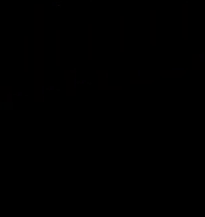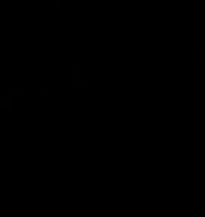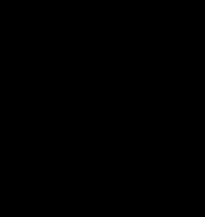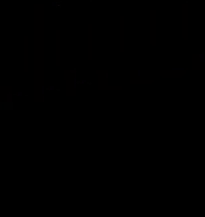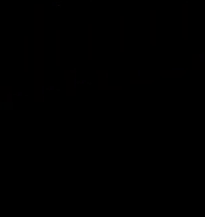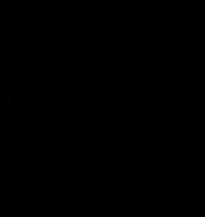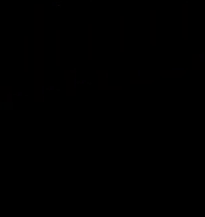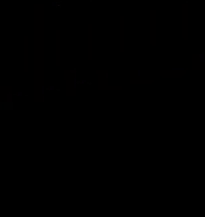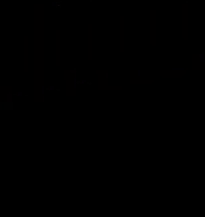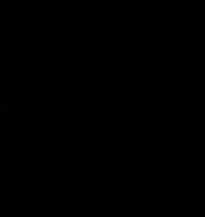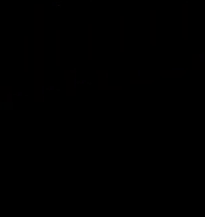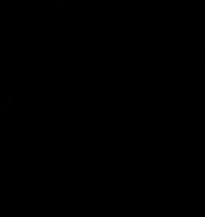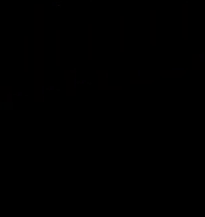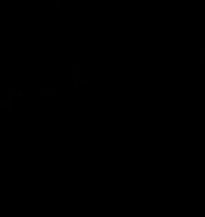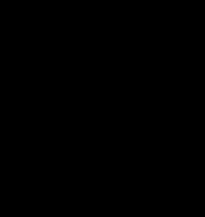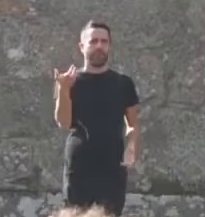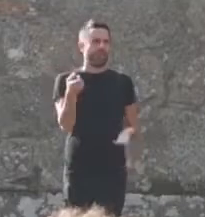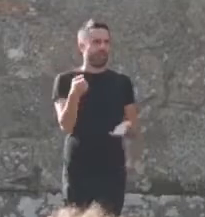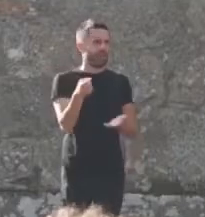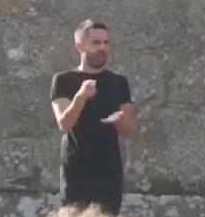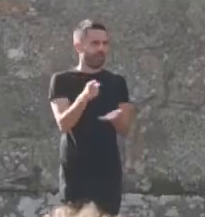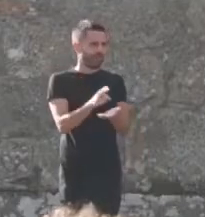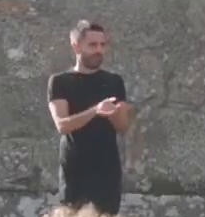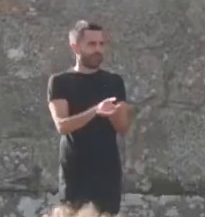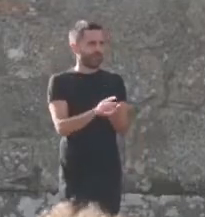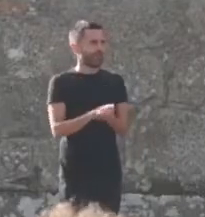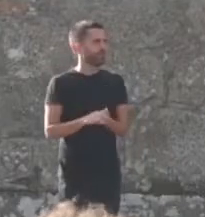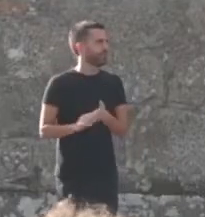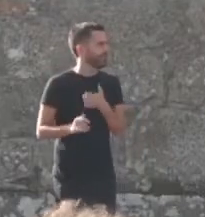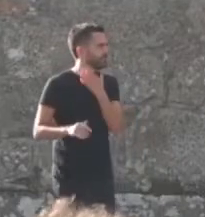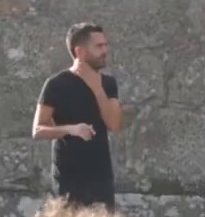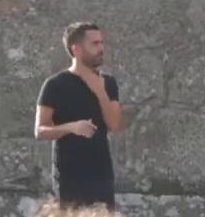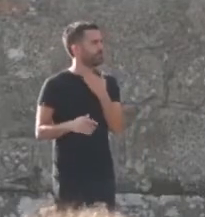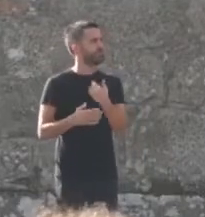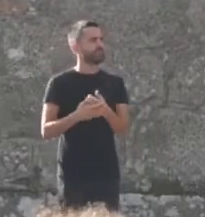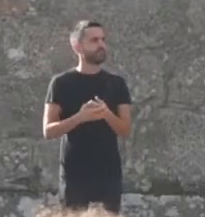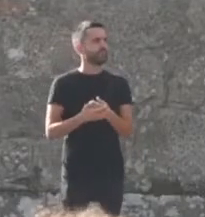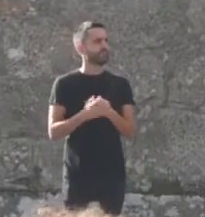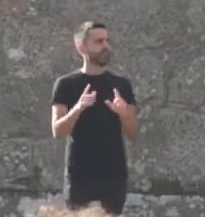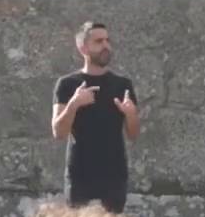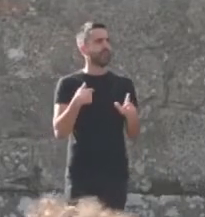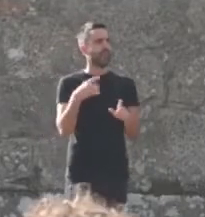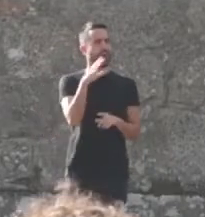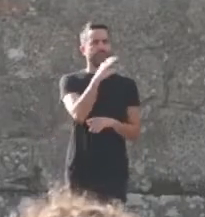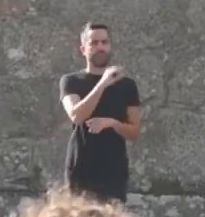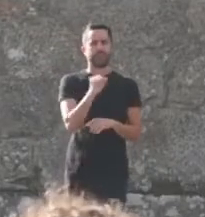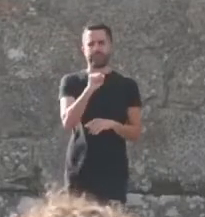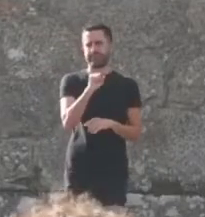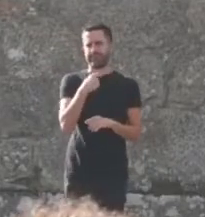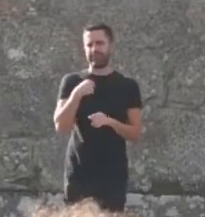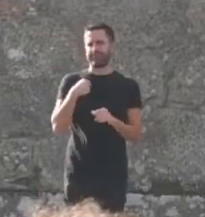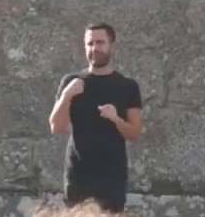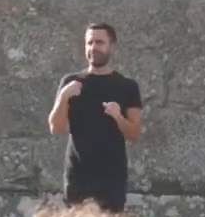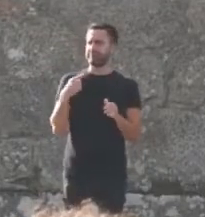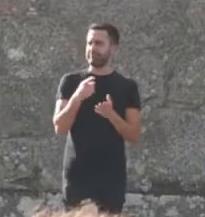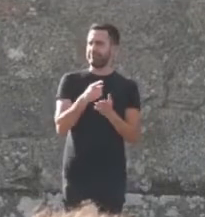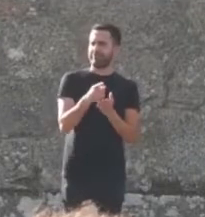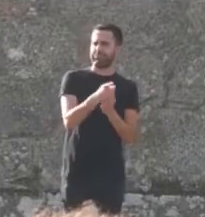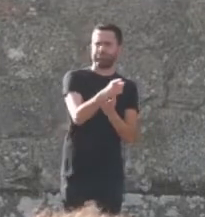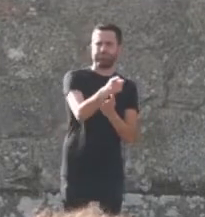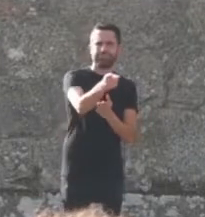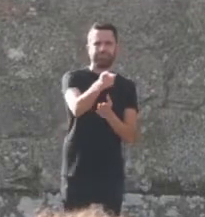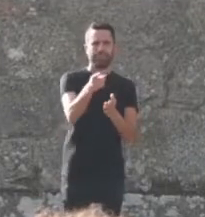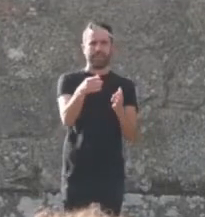Bueno, hola de nuevo. Después de este maravilloso percorrido por allá de